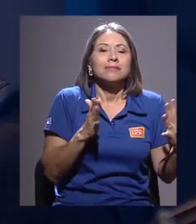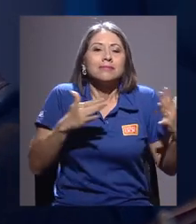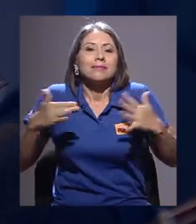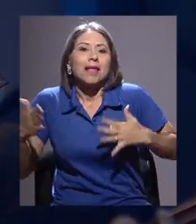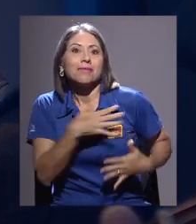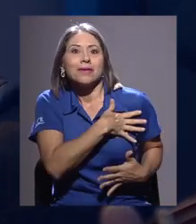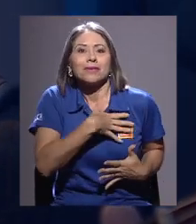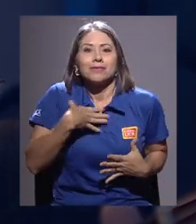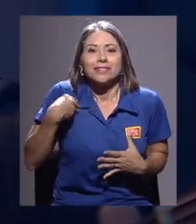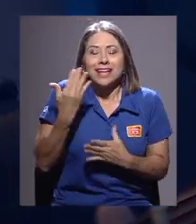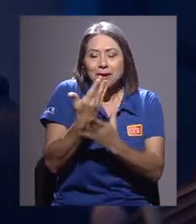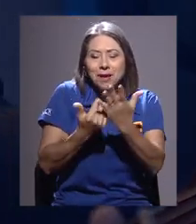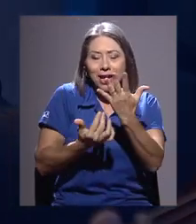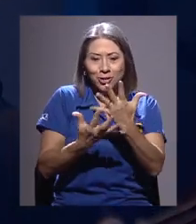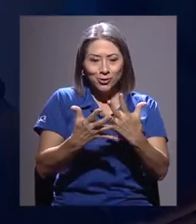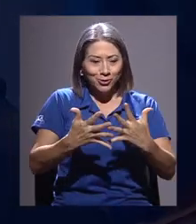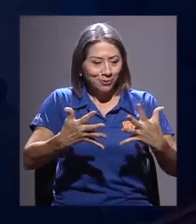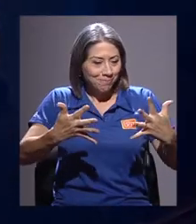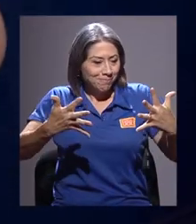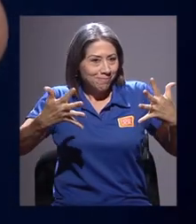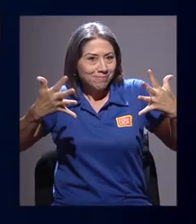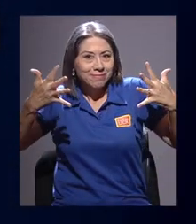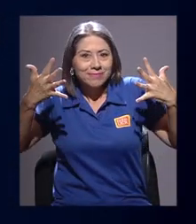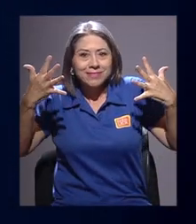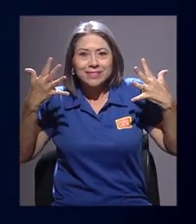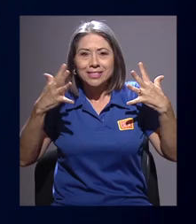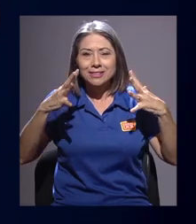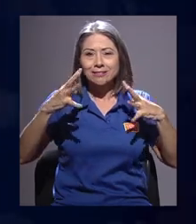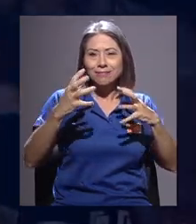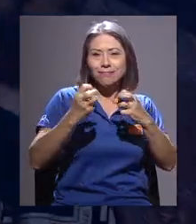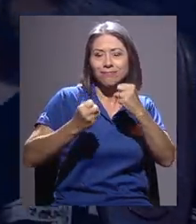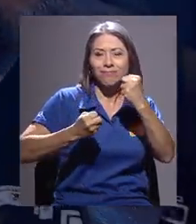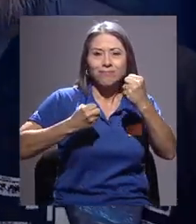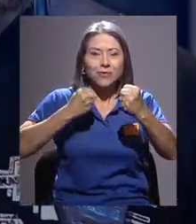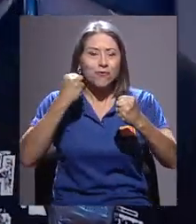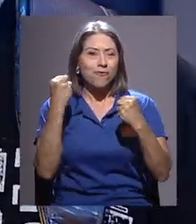tener manos enormes, violentas y salvajes,